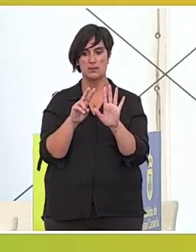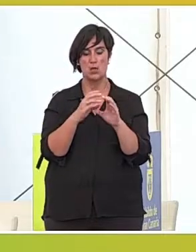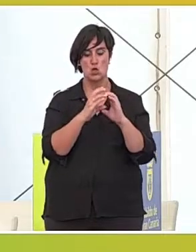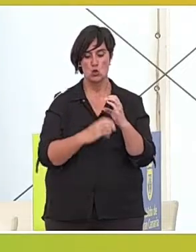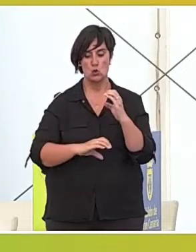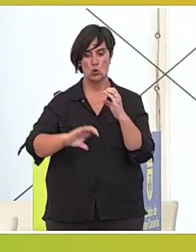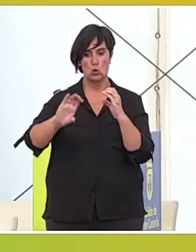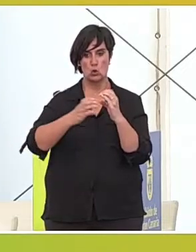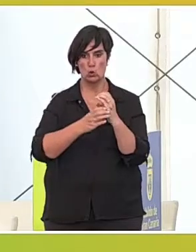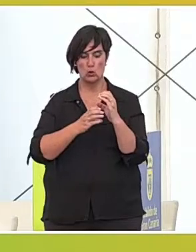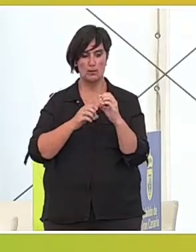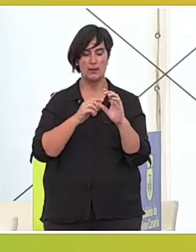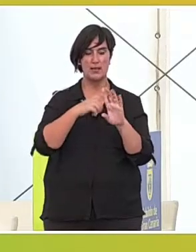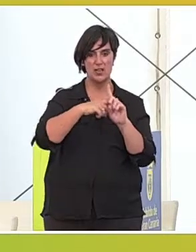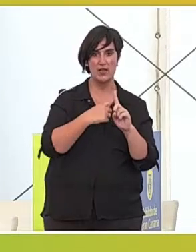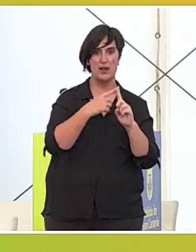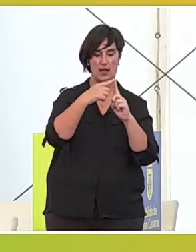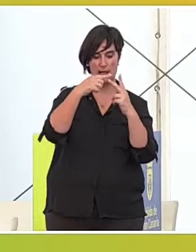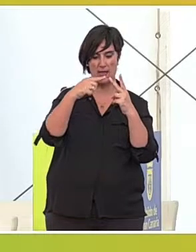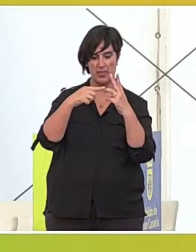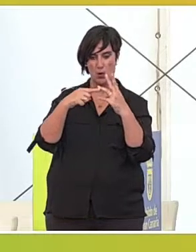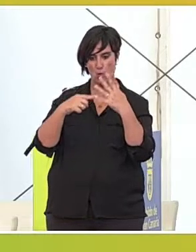tubos por cada nivel. En total,